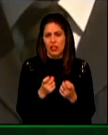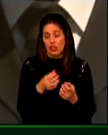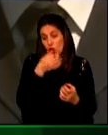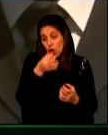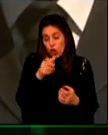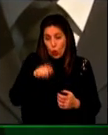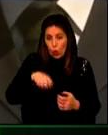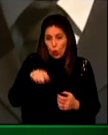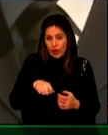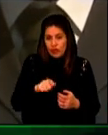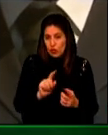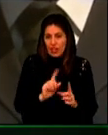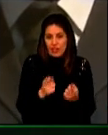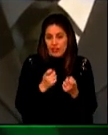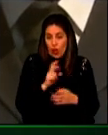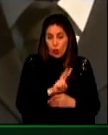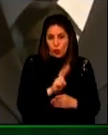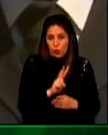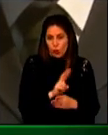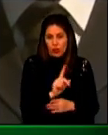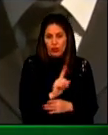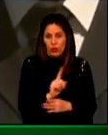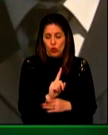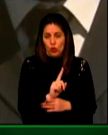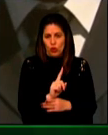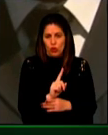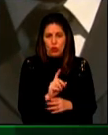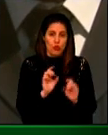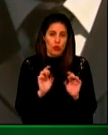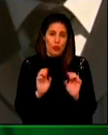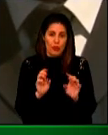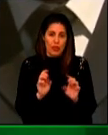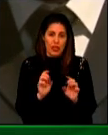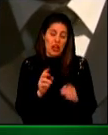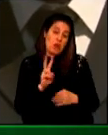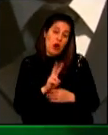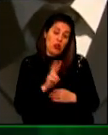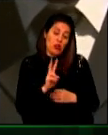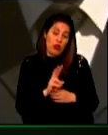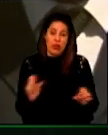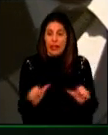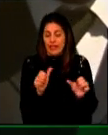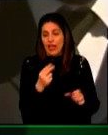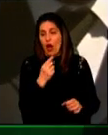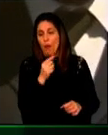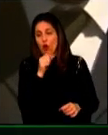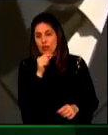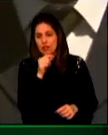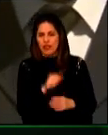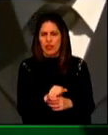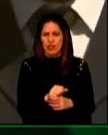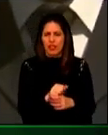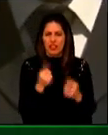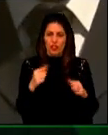el juez, una necesidad de custodia, sino simplemente una ronda de control que hacía la policía